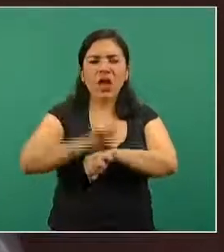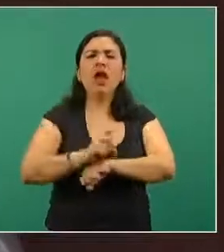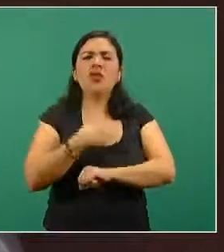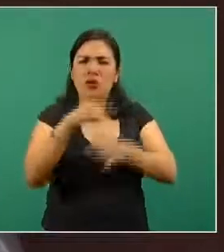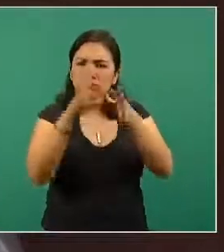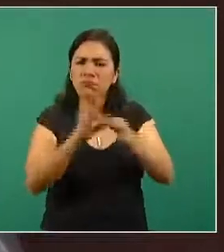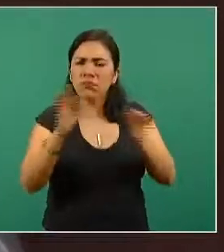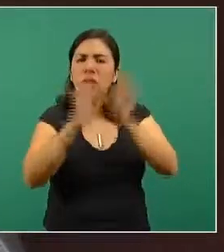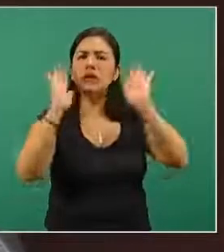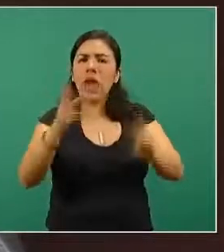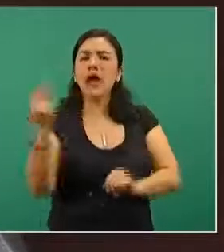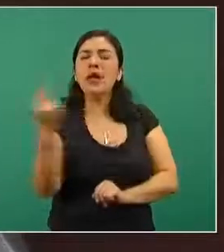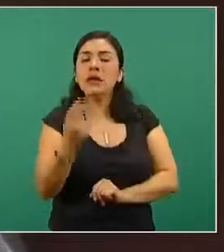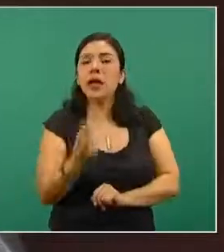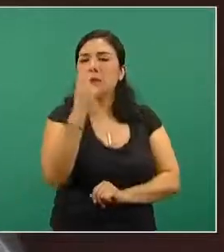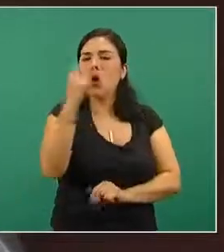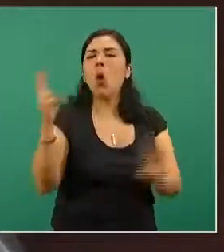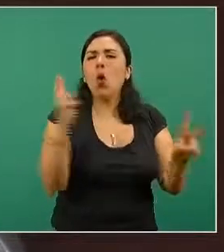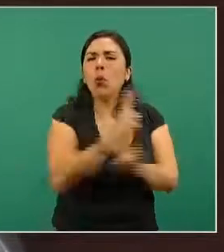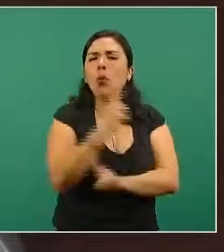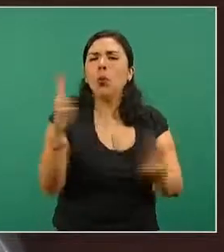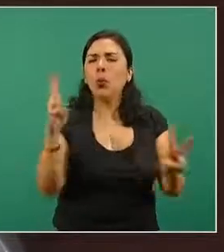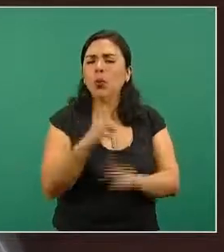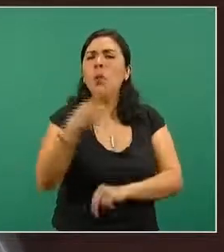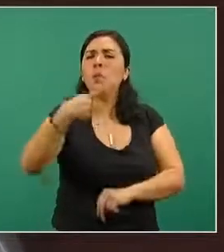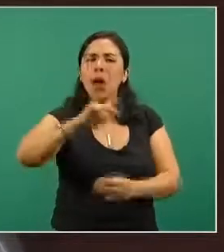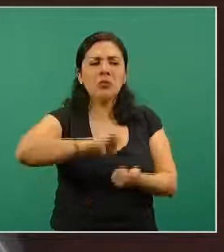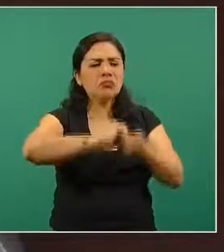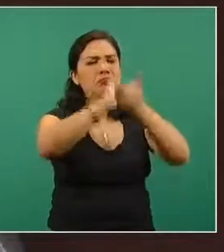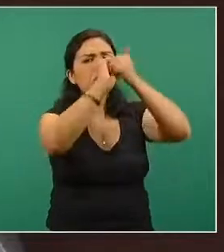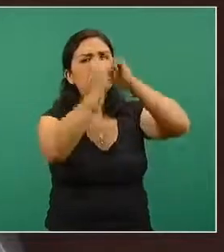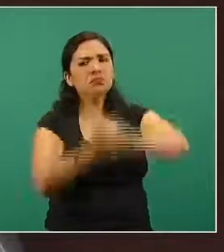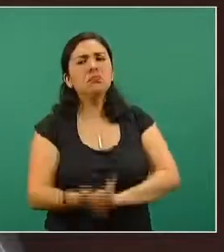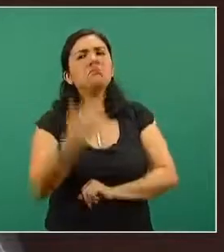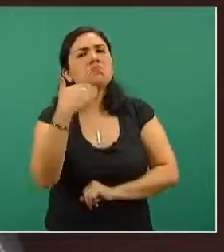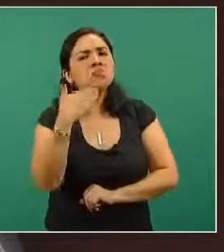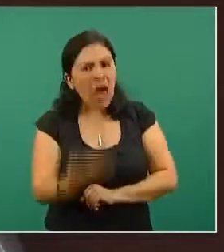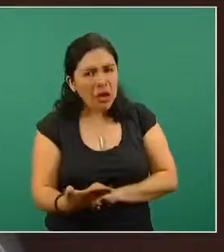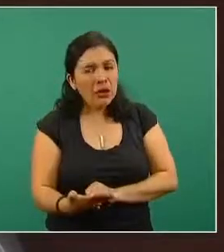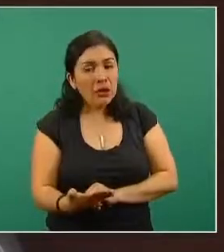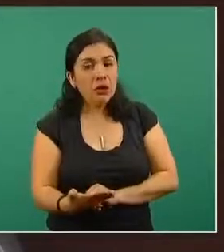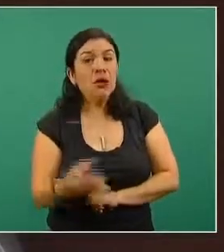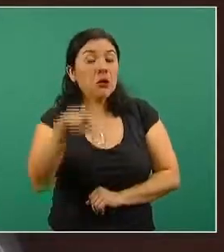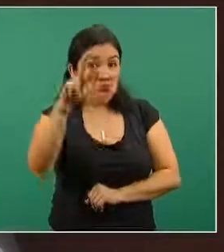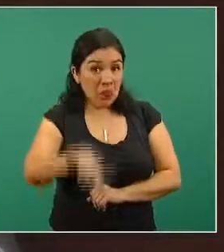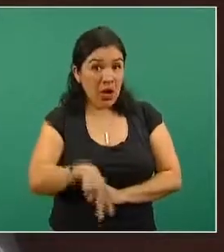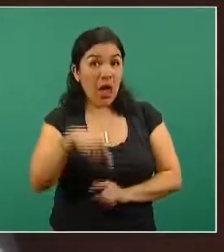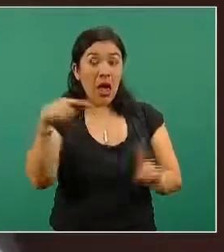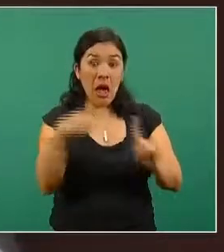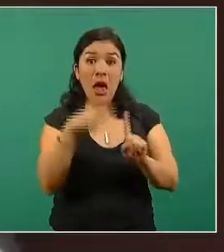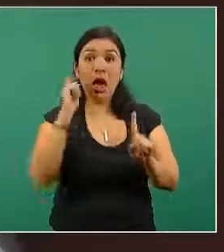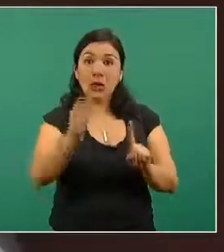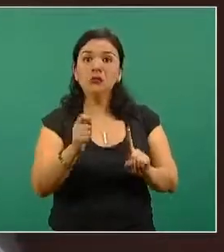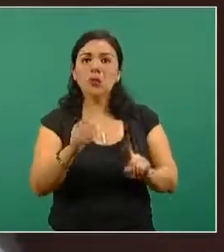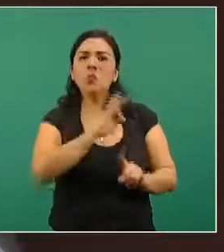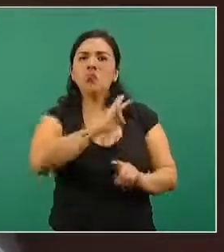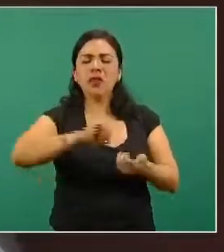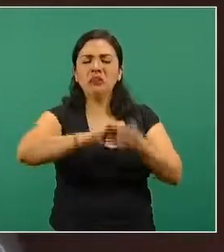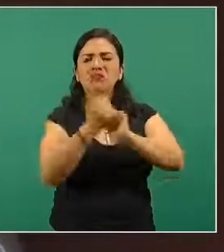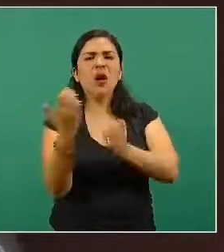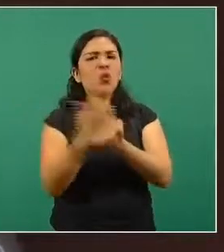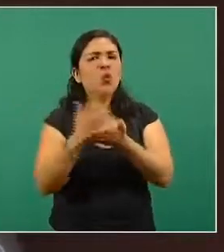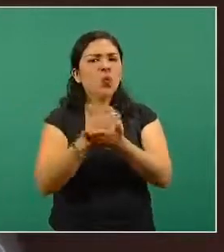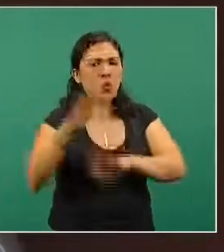suplementación de oxígeno. Pero su evolución ha sido muy buena y realmente está yendo directamente a la